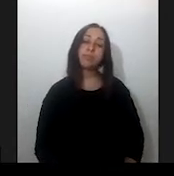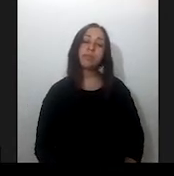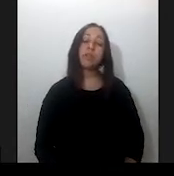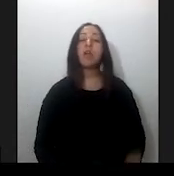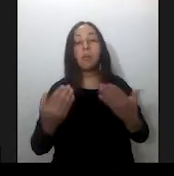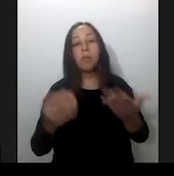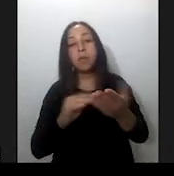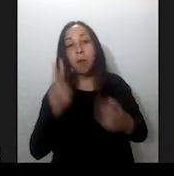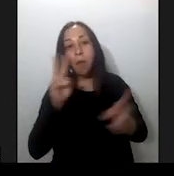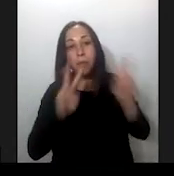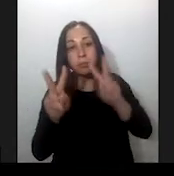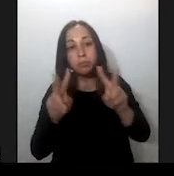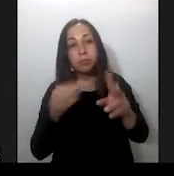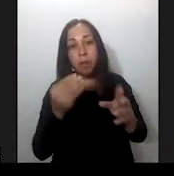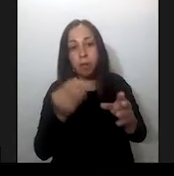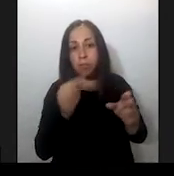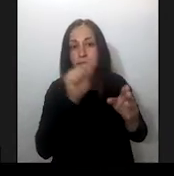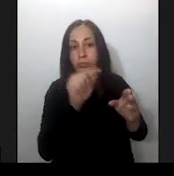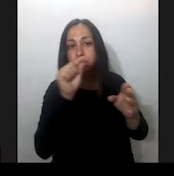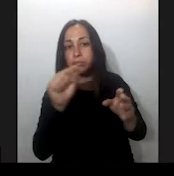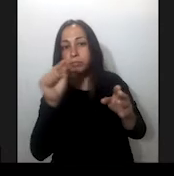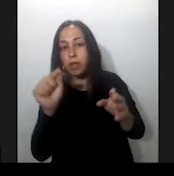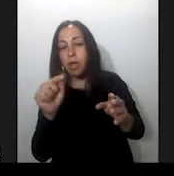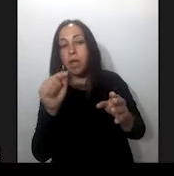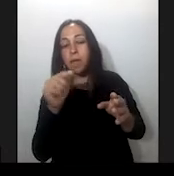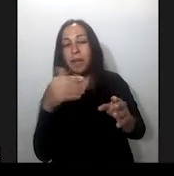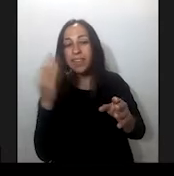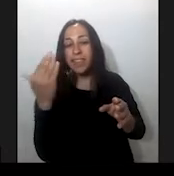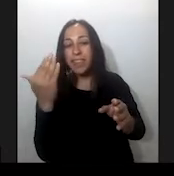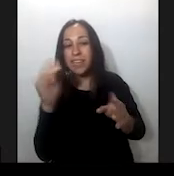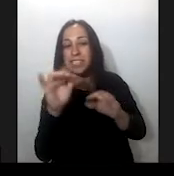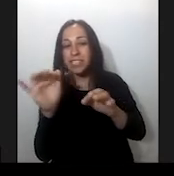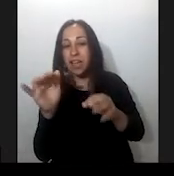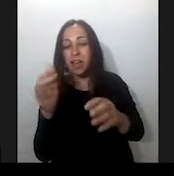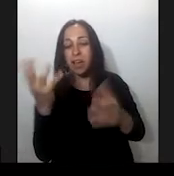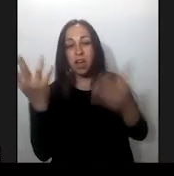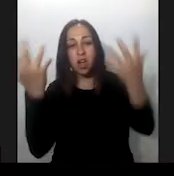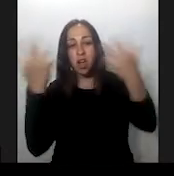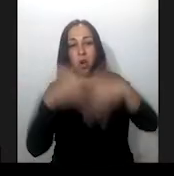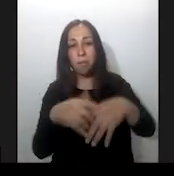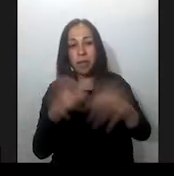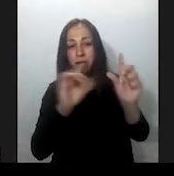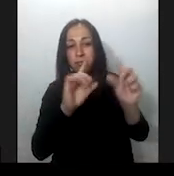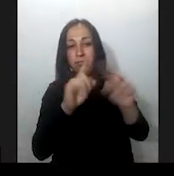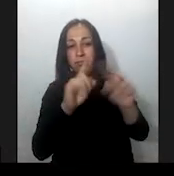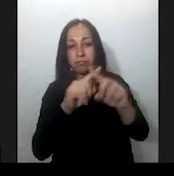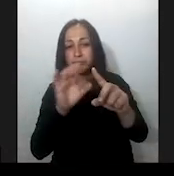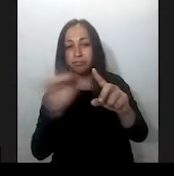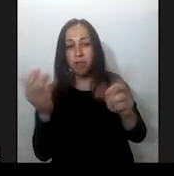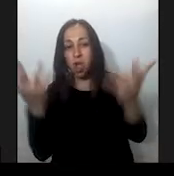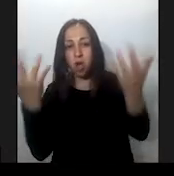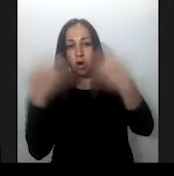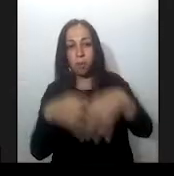También podemos observar que de manera que nosotros vamos definiendo, en la parte derecha se va como que autocompletando la fórmula que vamos estableciendo,